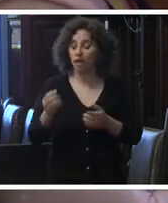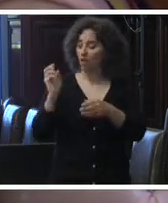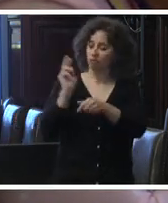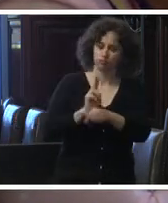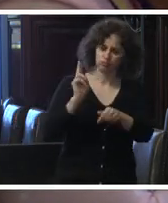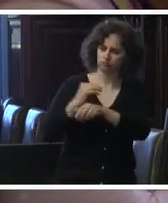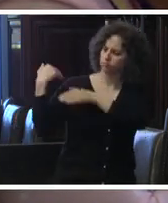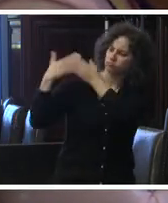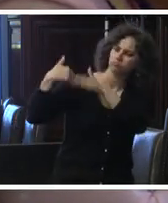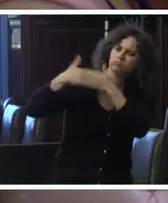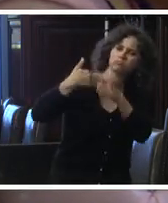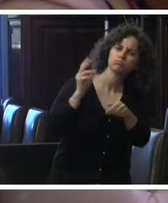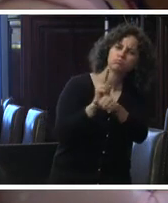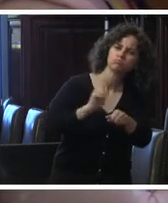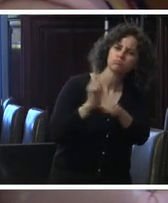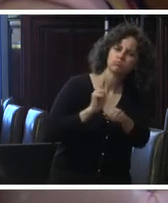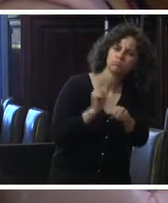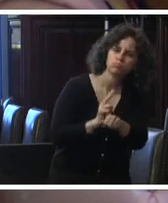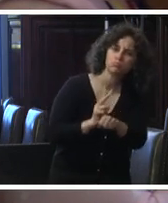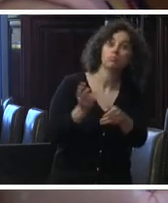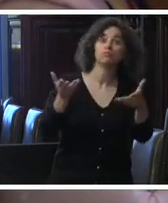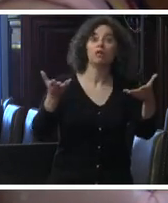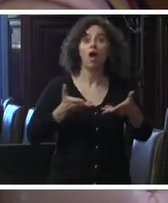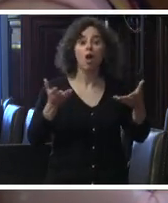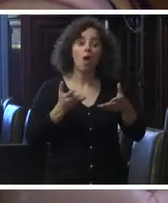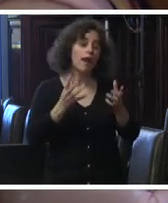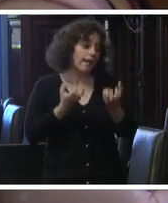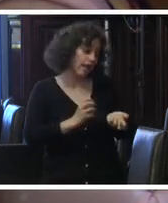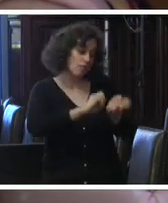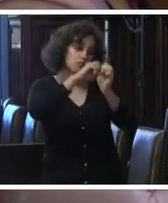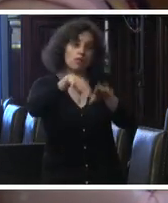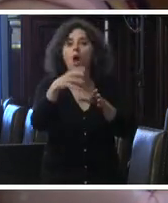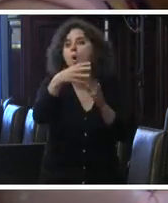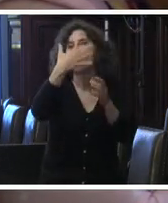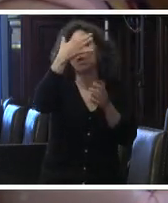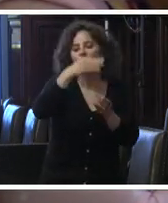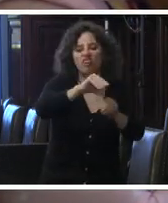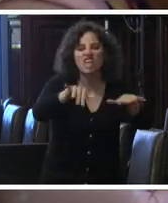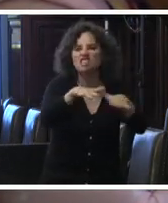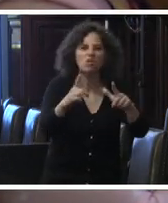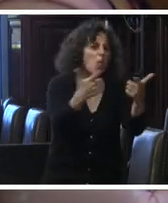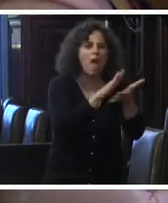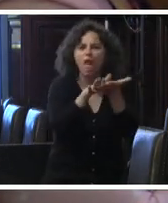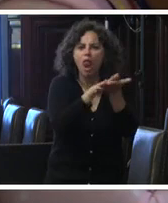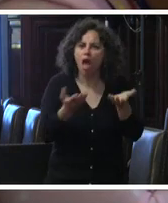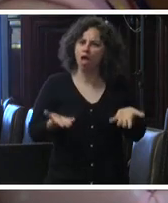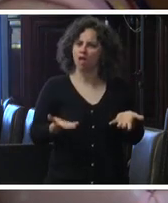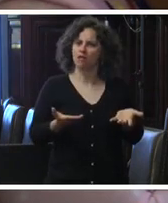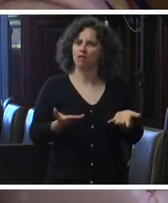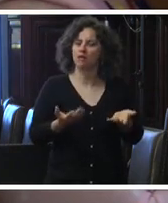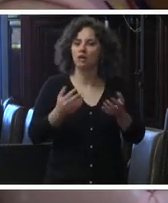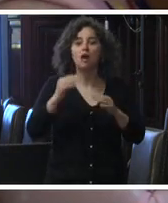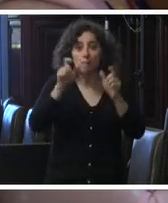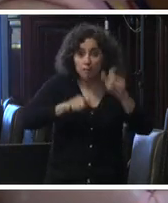hace años y nos quieren reubicar a un desierto donde no hay nada. Hay